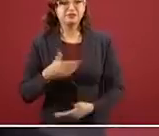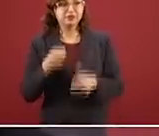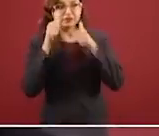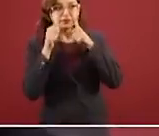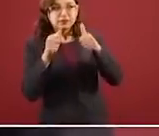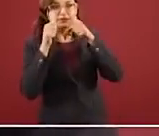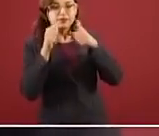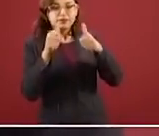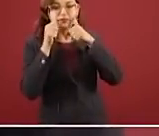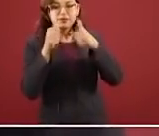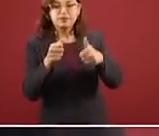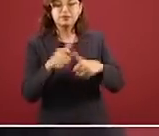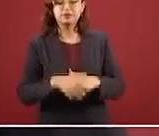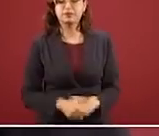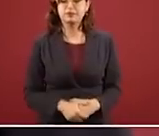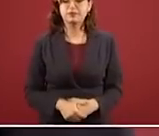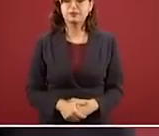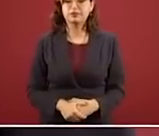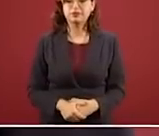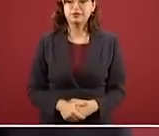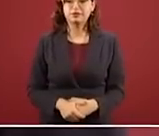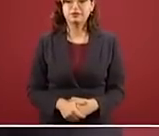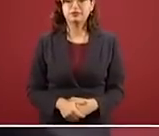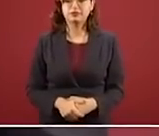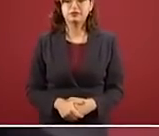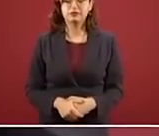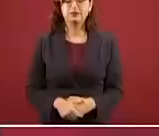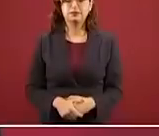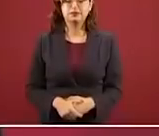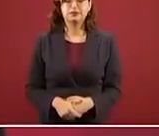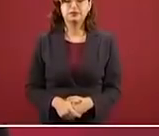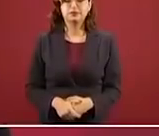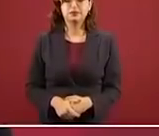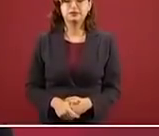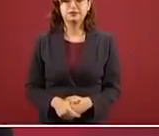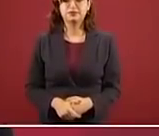pendientes y